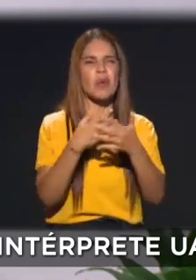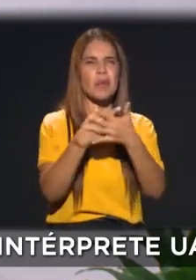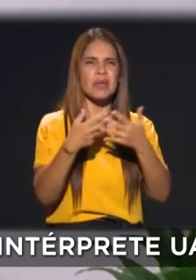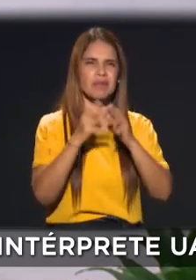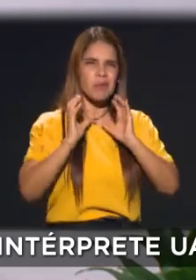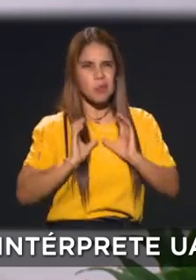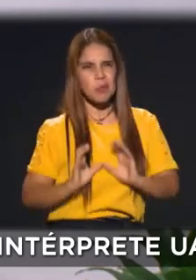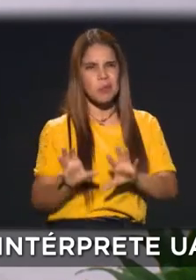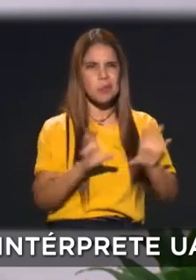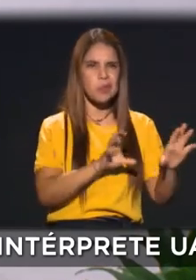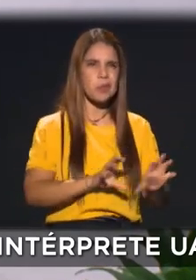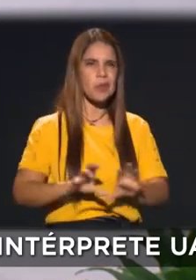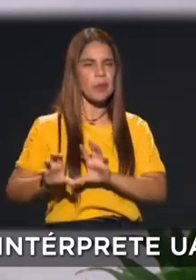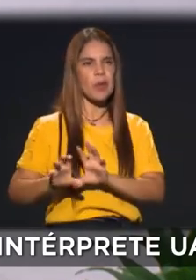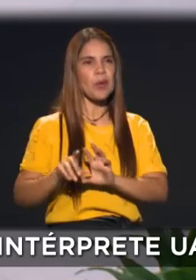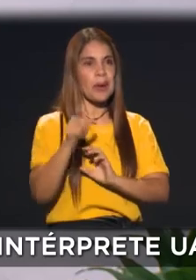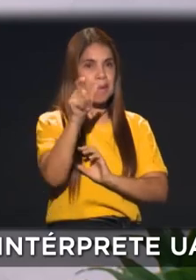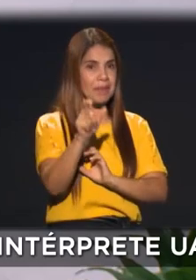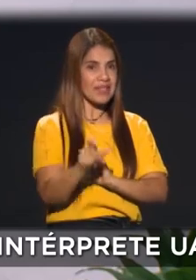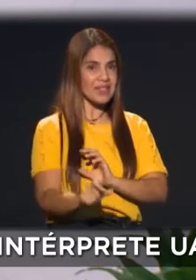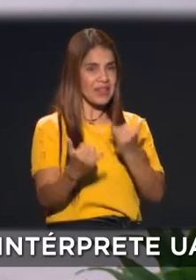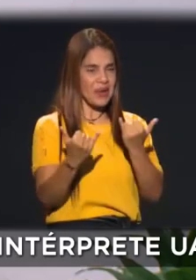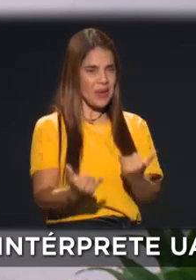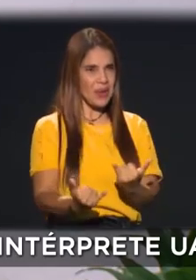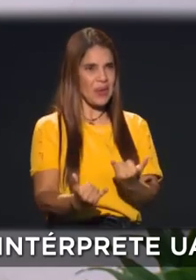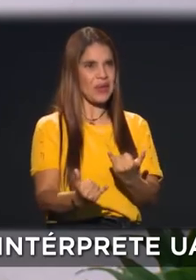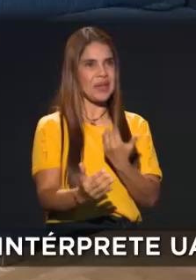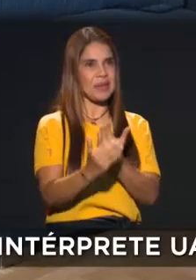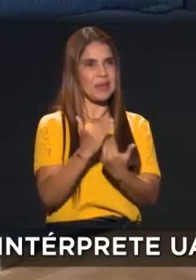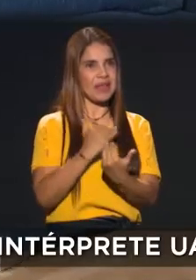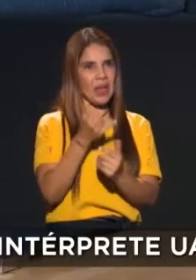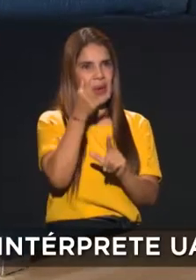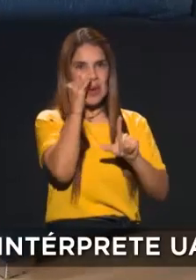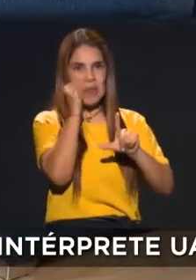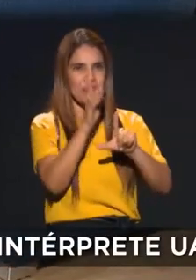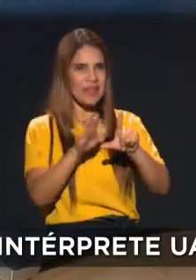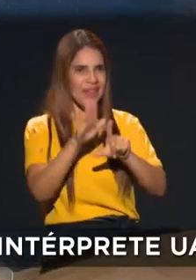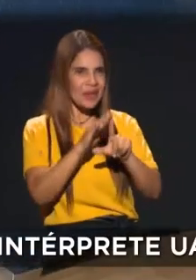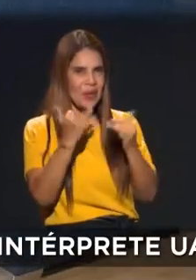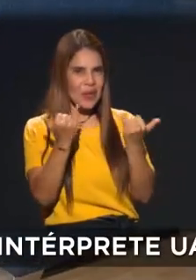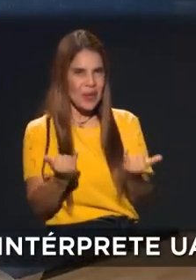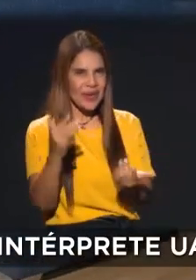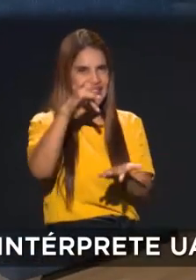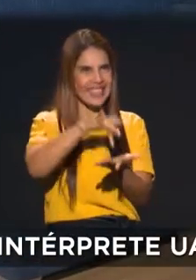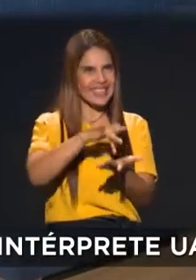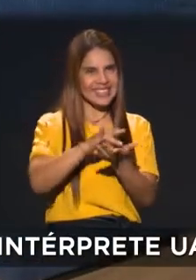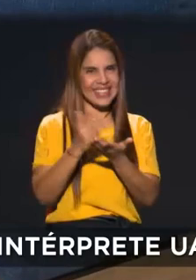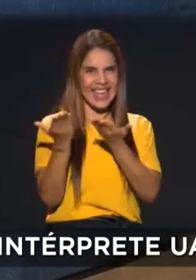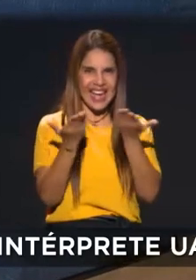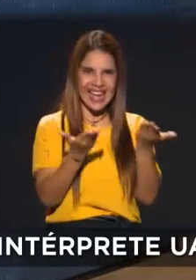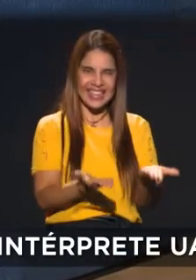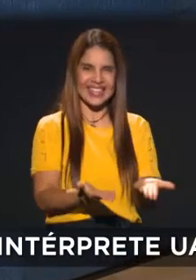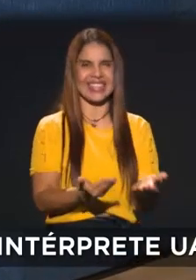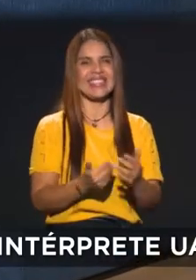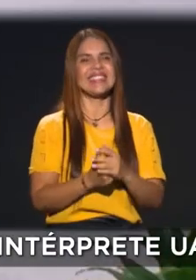mensajes corporales, y esa persona que tengo invitada hoy no va a estar en video, sino que va a estar con nosotros acá en el